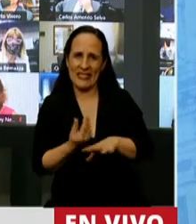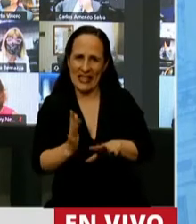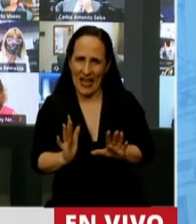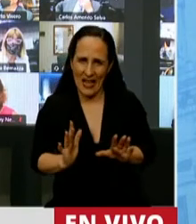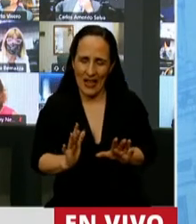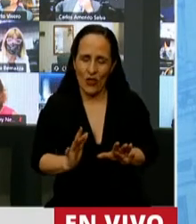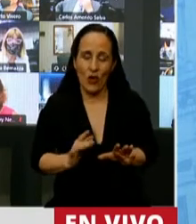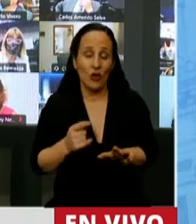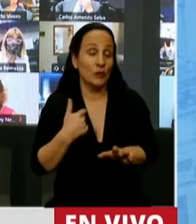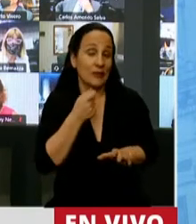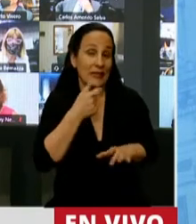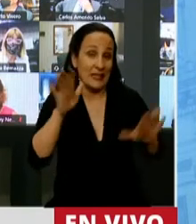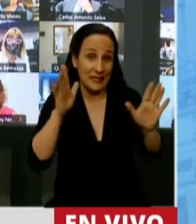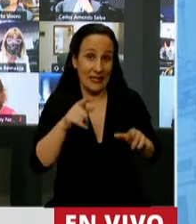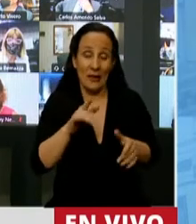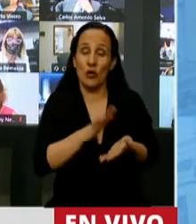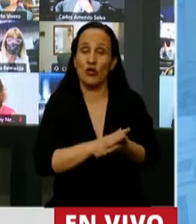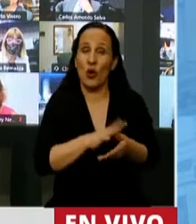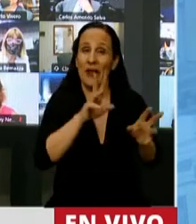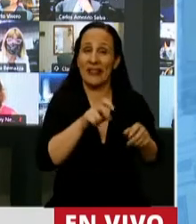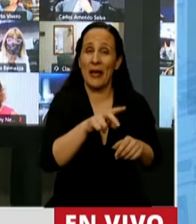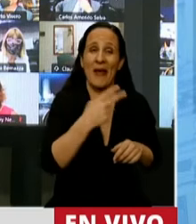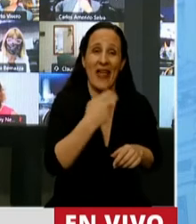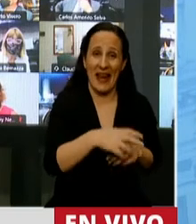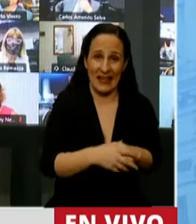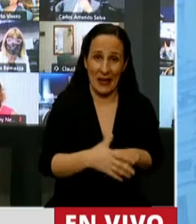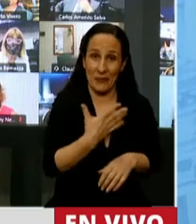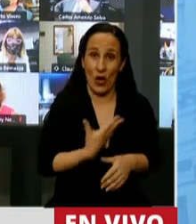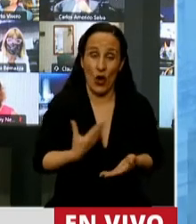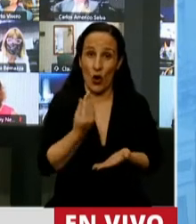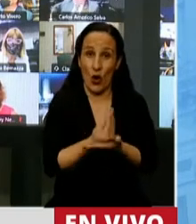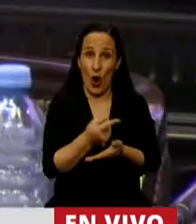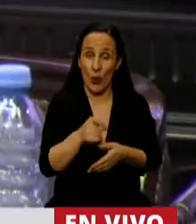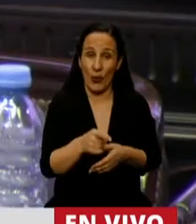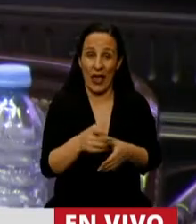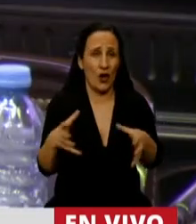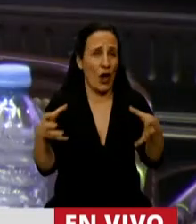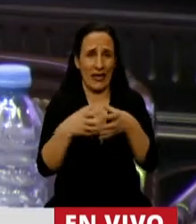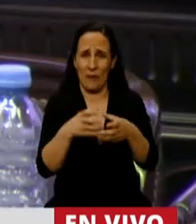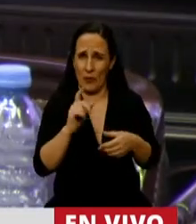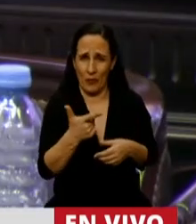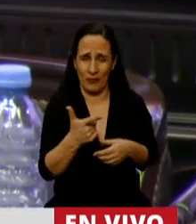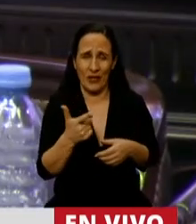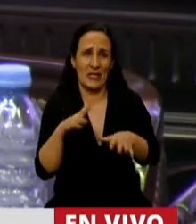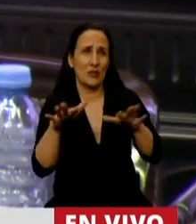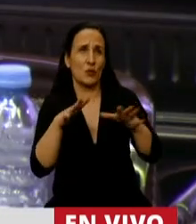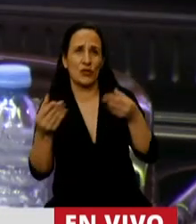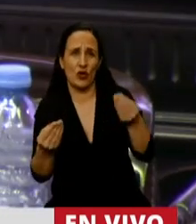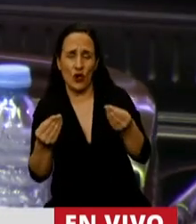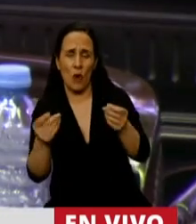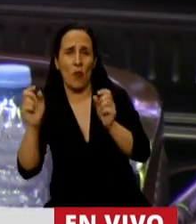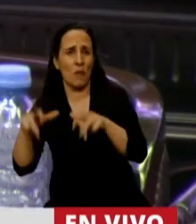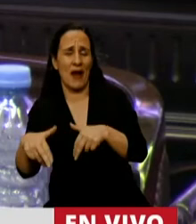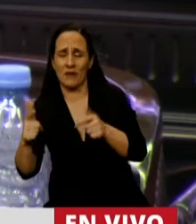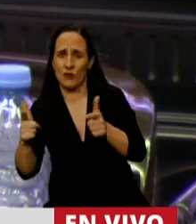en particular en política energética este gobierno asumió sin un equipo sin un diagnóstico y sin un plan